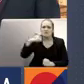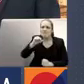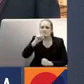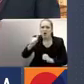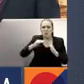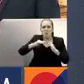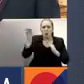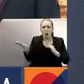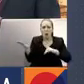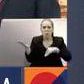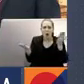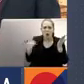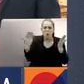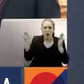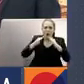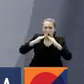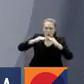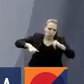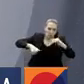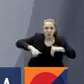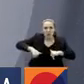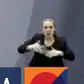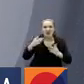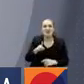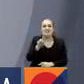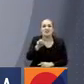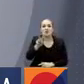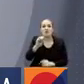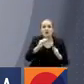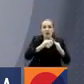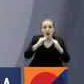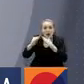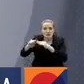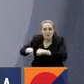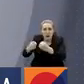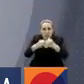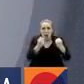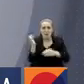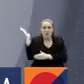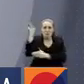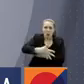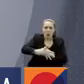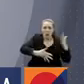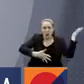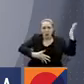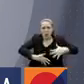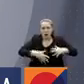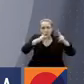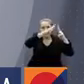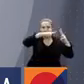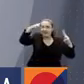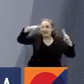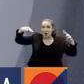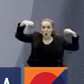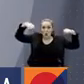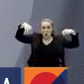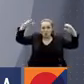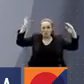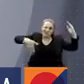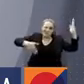destechadas tras un fuerte vendaval. Las autoridades reportaron caída de árboles y también redes eléctricas en el